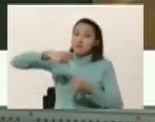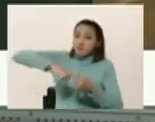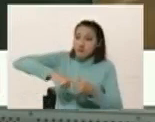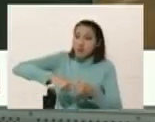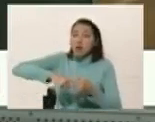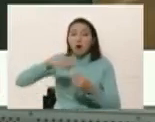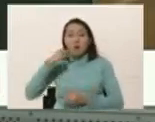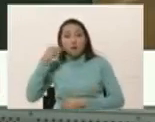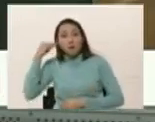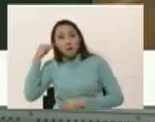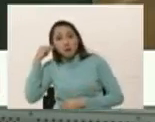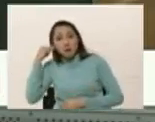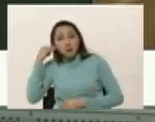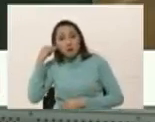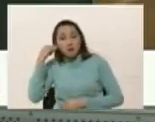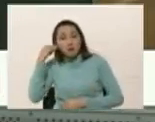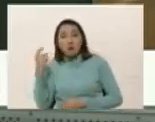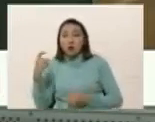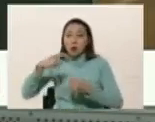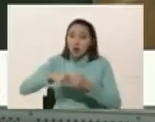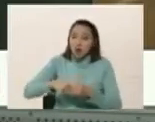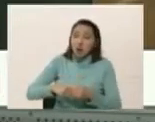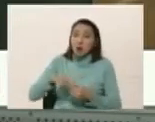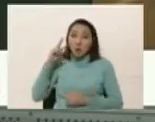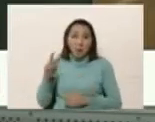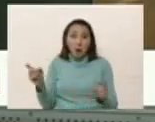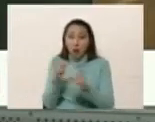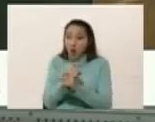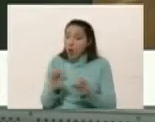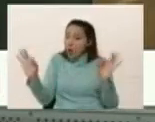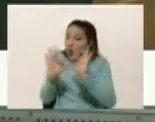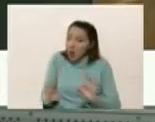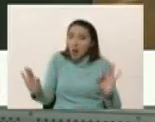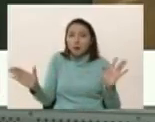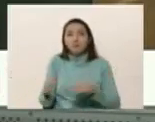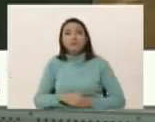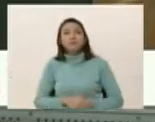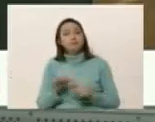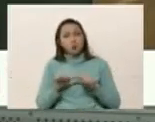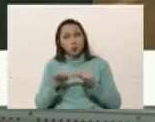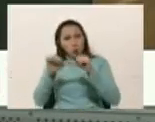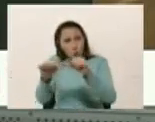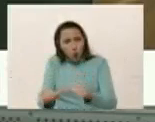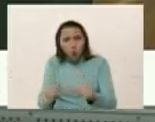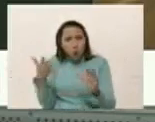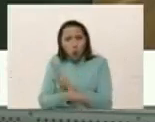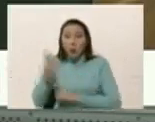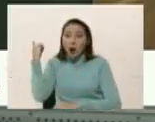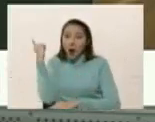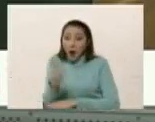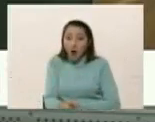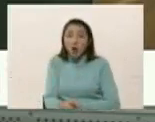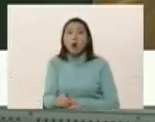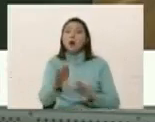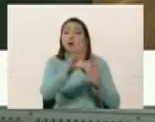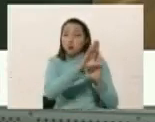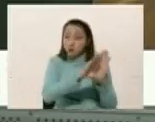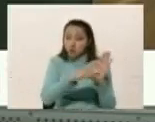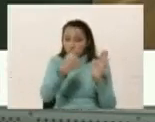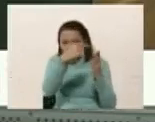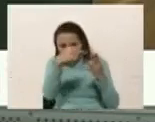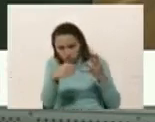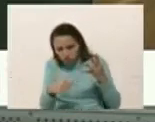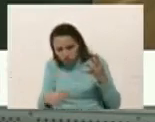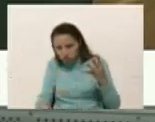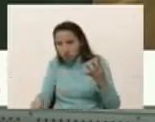género inclusivo y no sexista esta obligación se extiende entre otros a los documentos textos y publicaciones